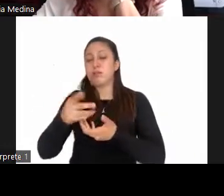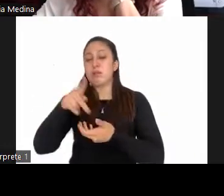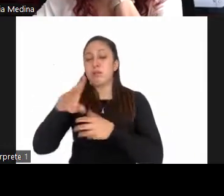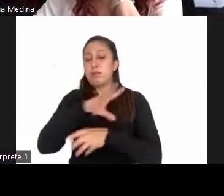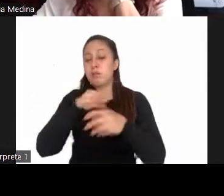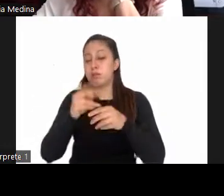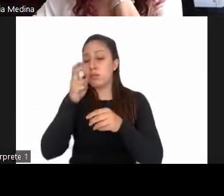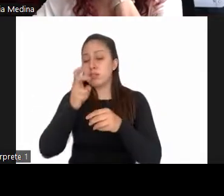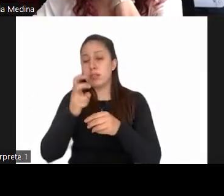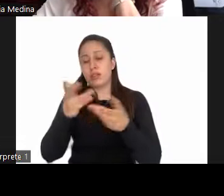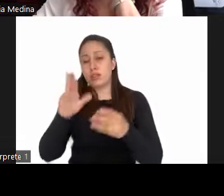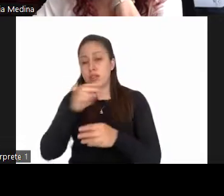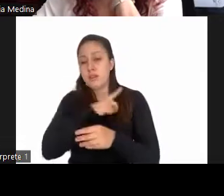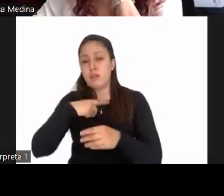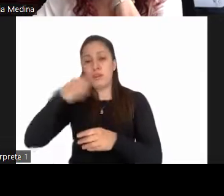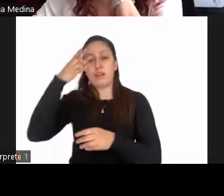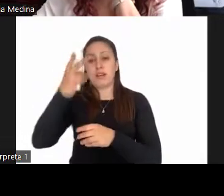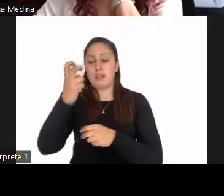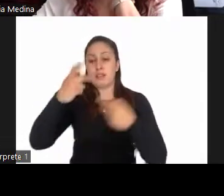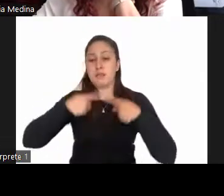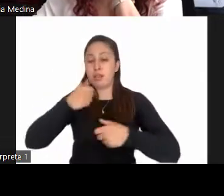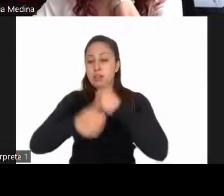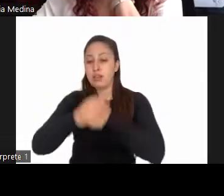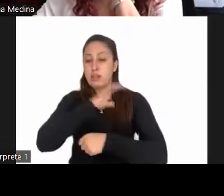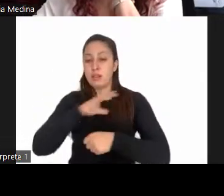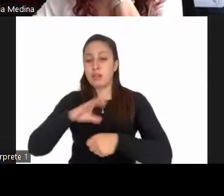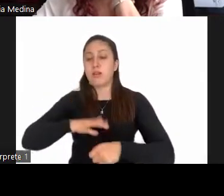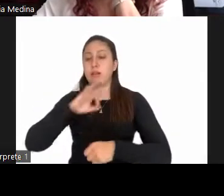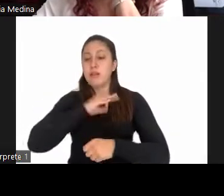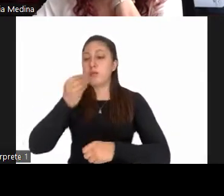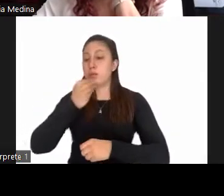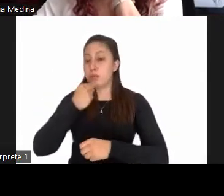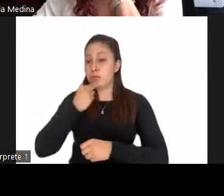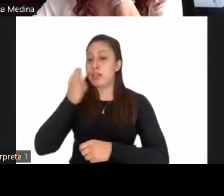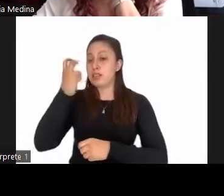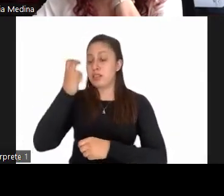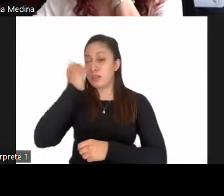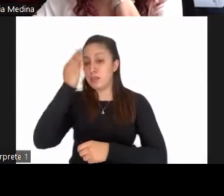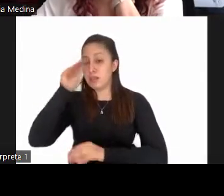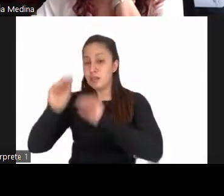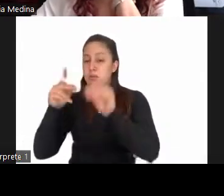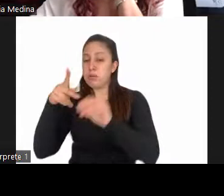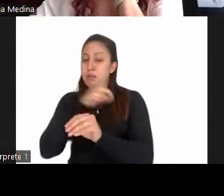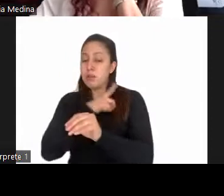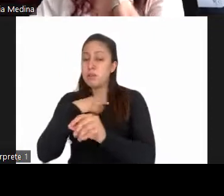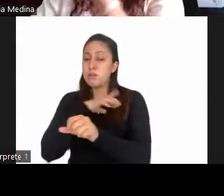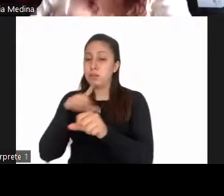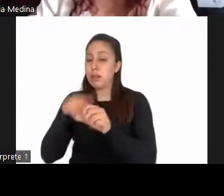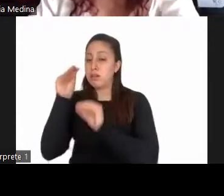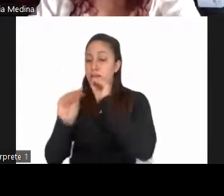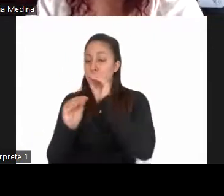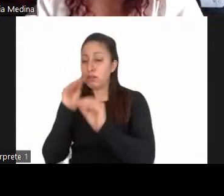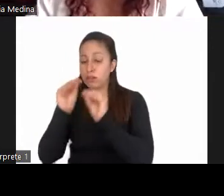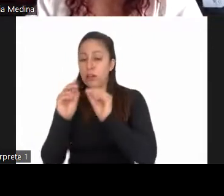lado que las y los candidatos puedan hacer uso de la propaganda electoral cumpliendo con las especificaciones que dicta la